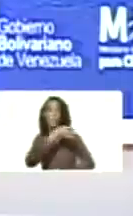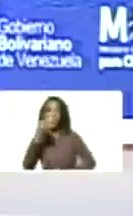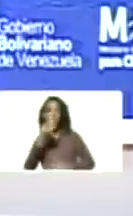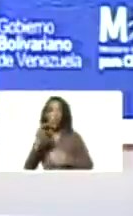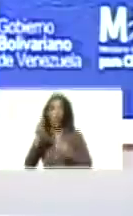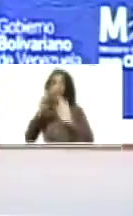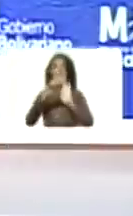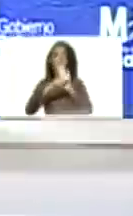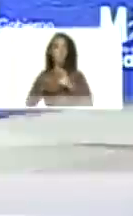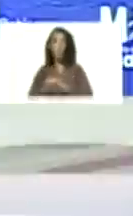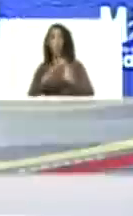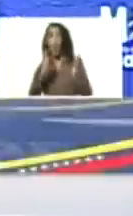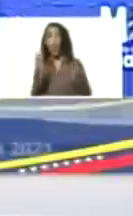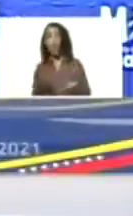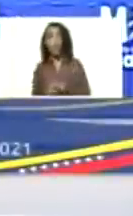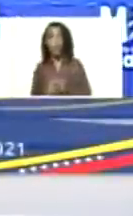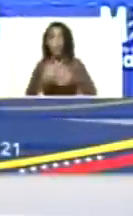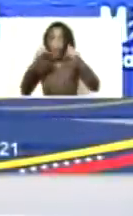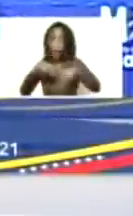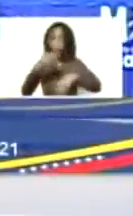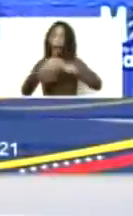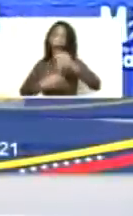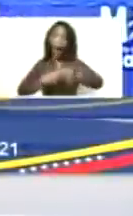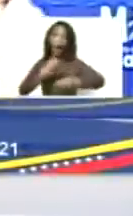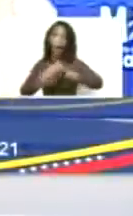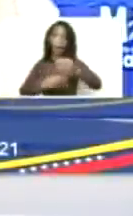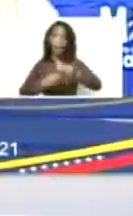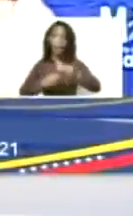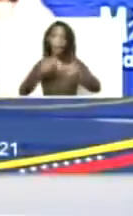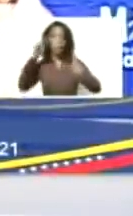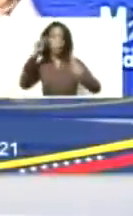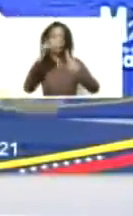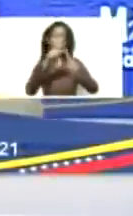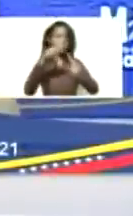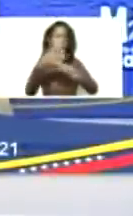mundial. Y que se hace con un objetivo: